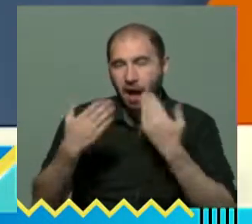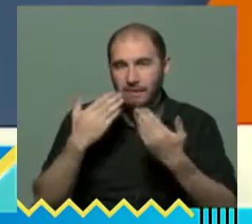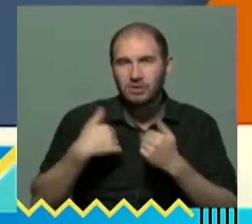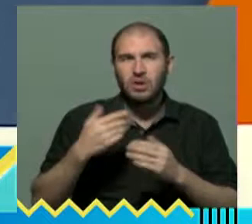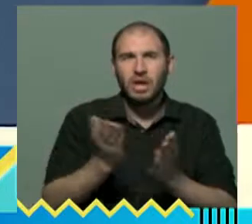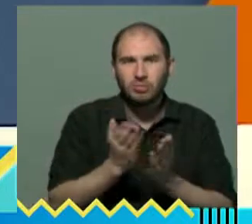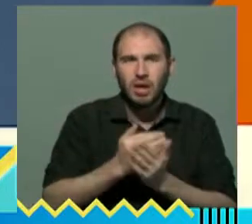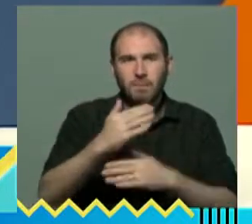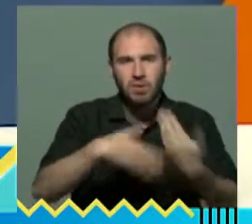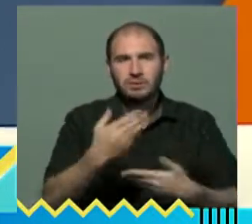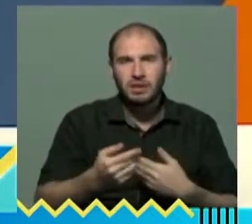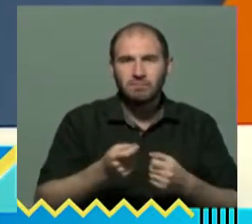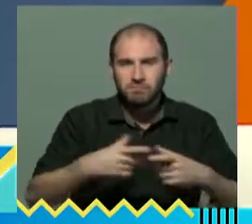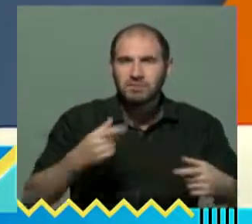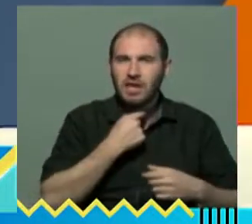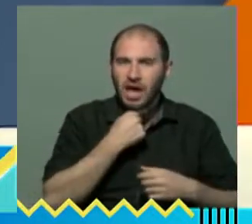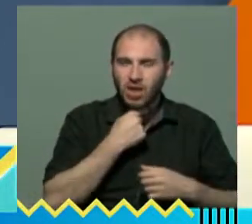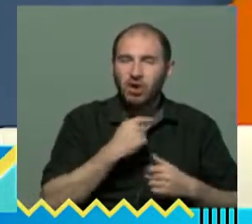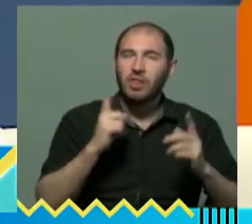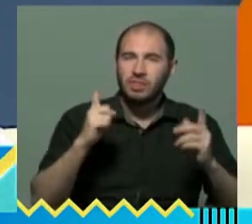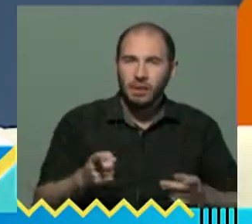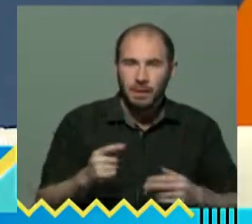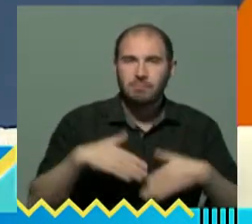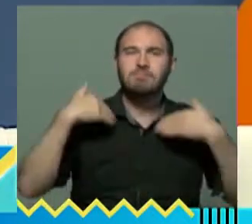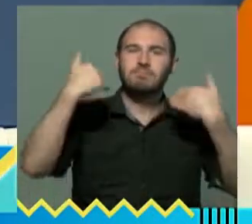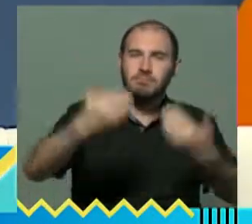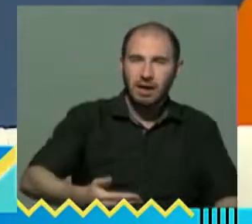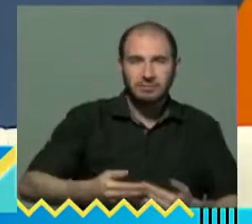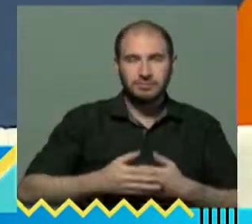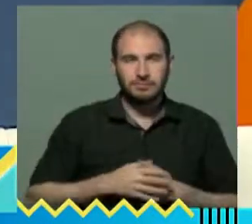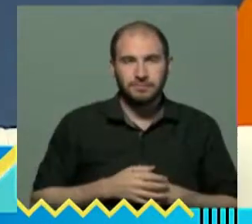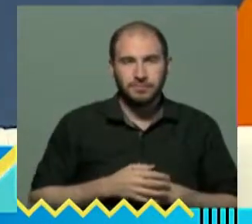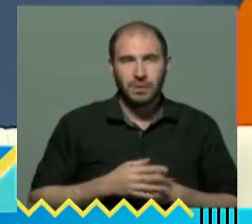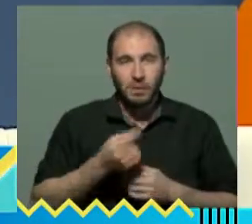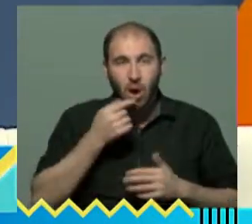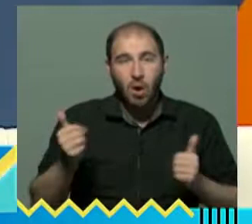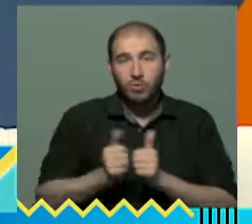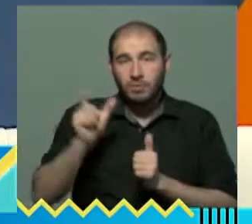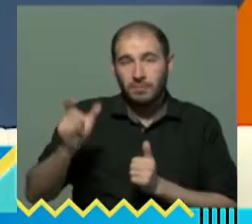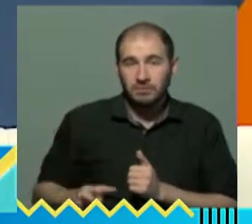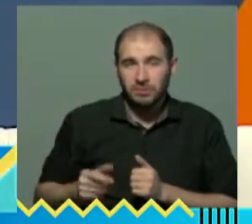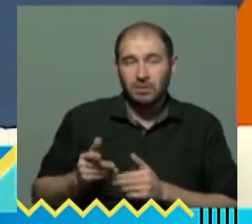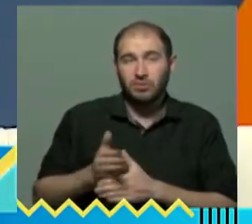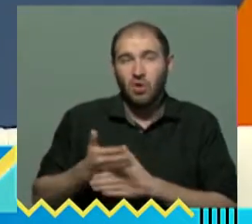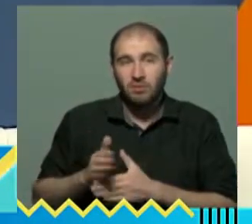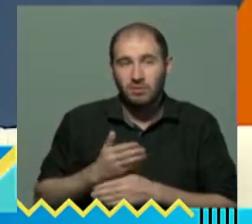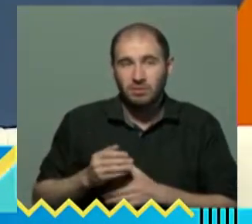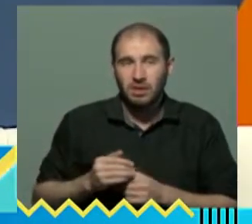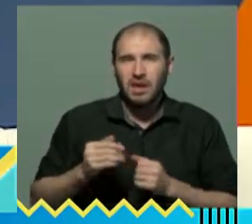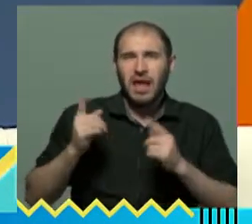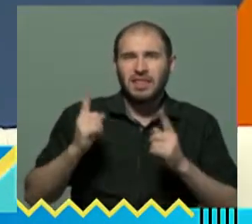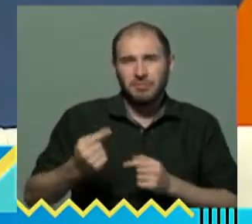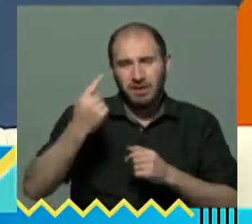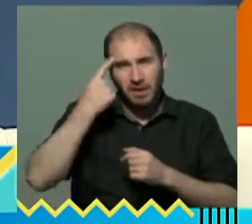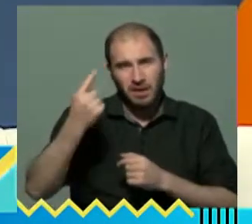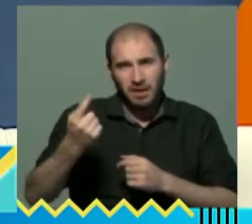quiero estudiar, quiero progresar, quiero crecer en esto. Y más allá, llevándolo un poco más allá, estoy con alguien, estoy con una pareja, también te genera la